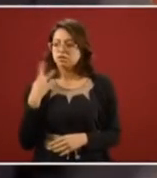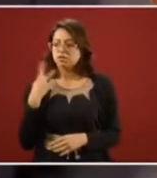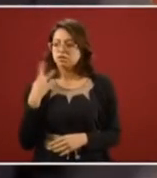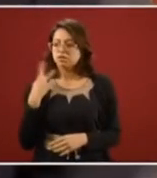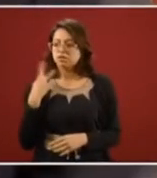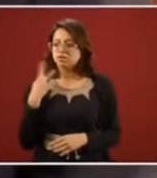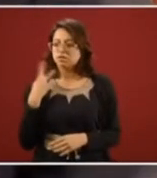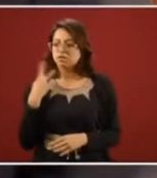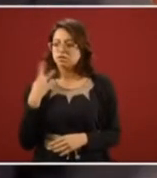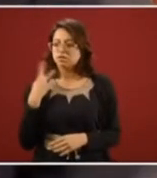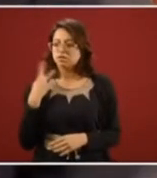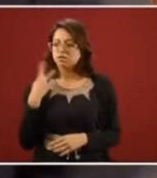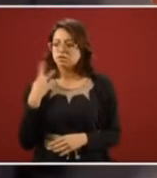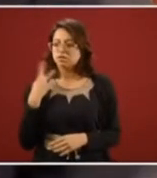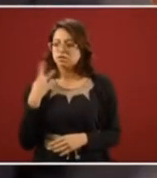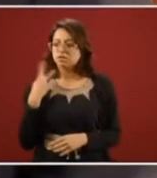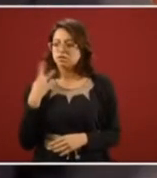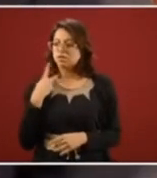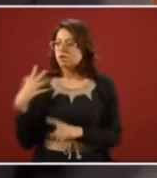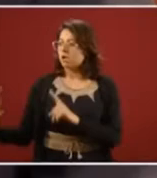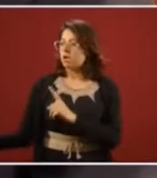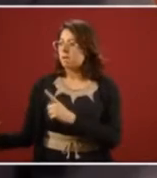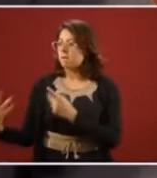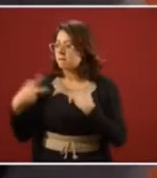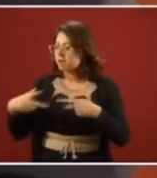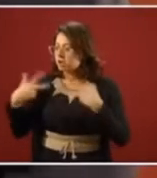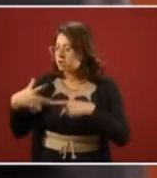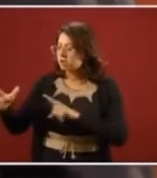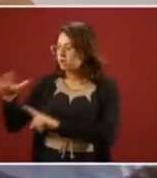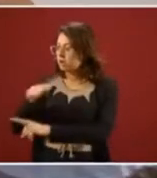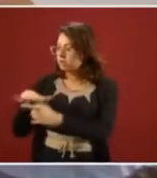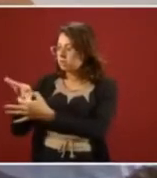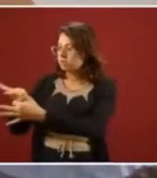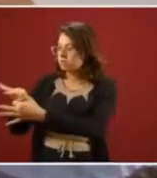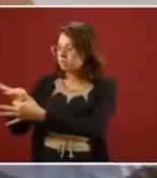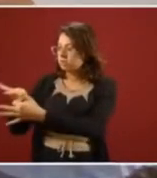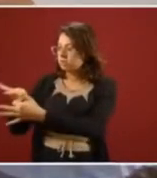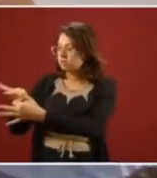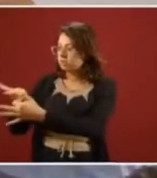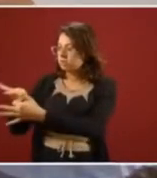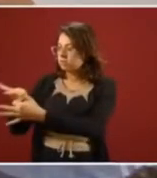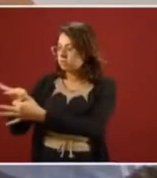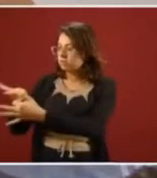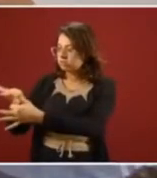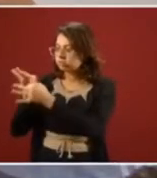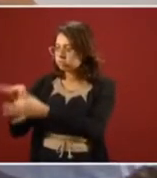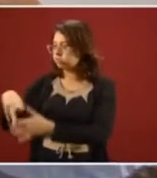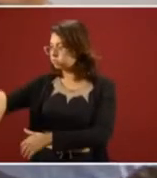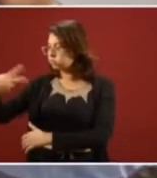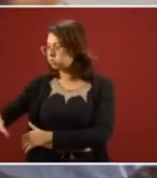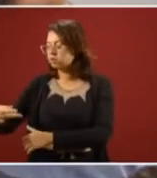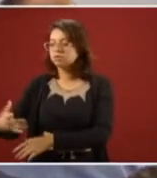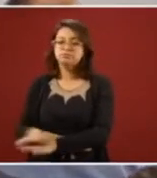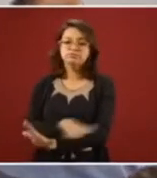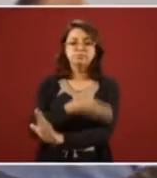es opcional cárdenas es la historia de este gestor